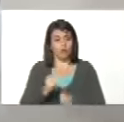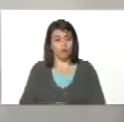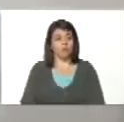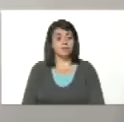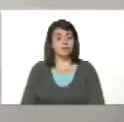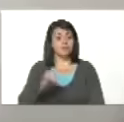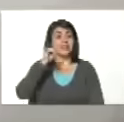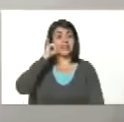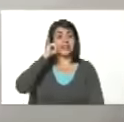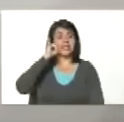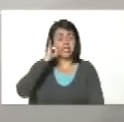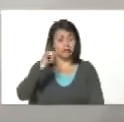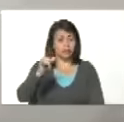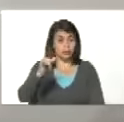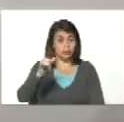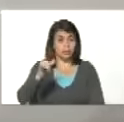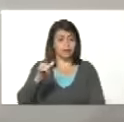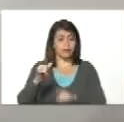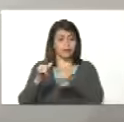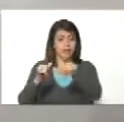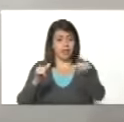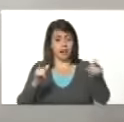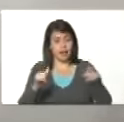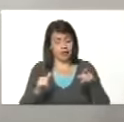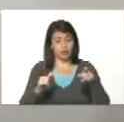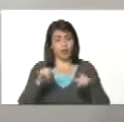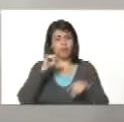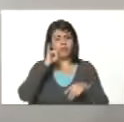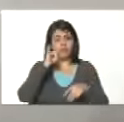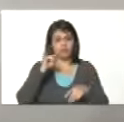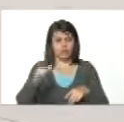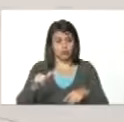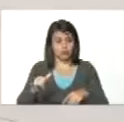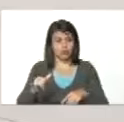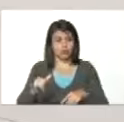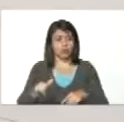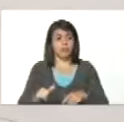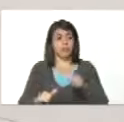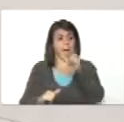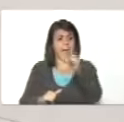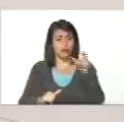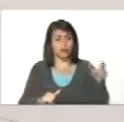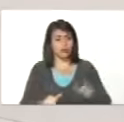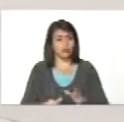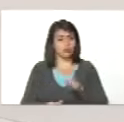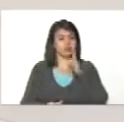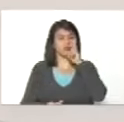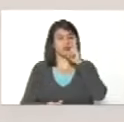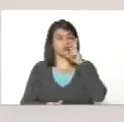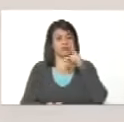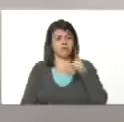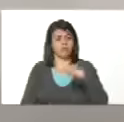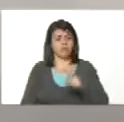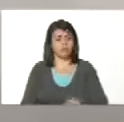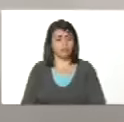en denunciantes de estos bárbaros, de estos canallas,